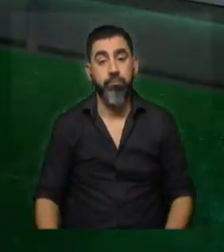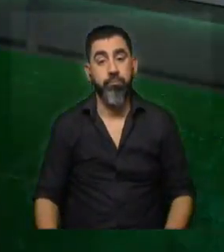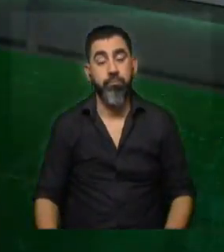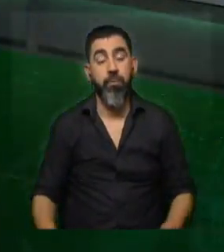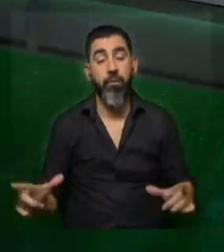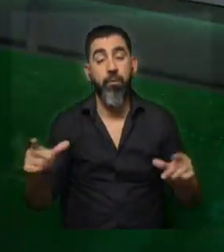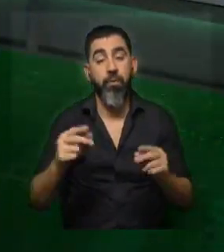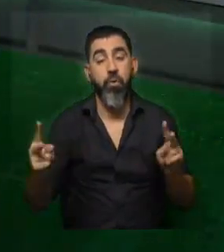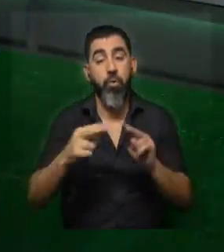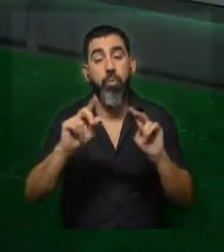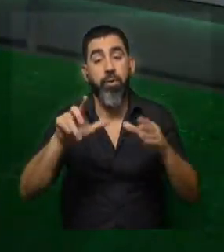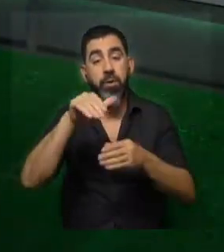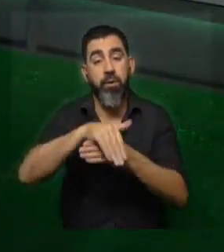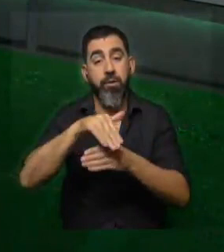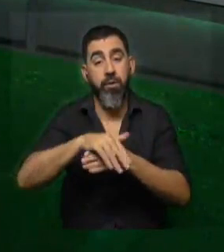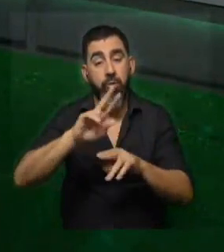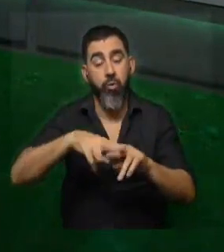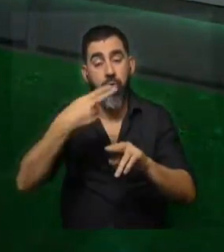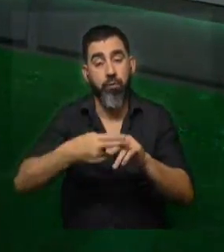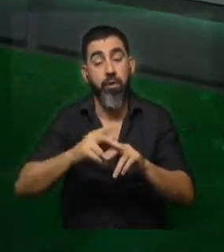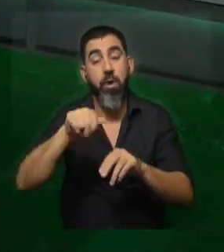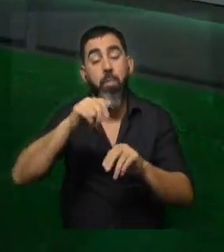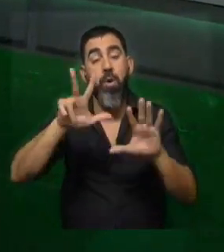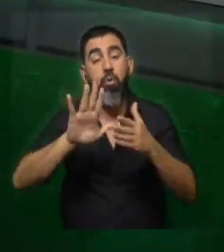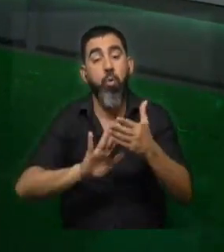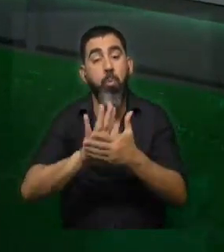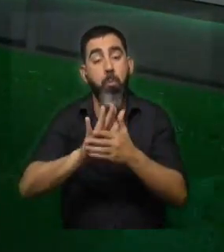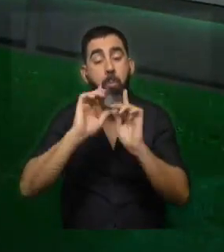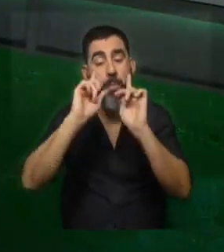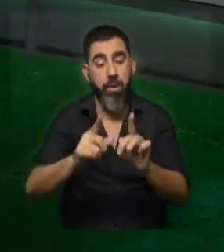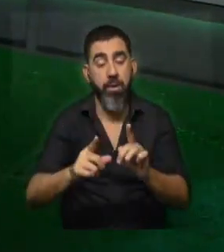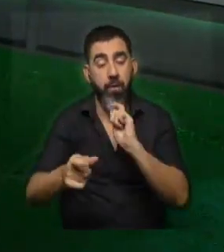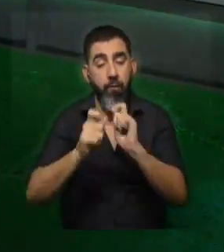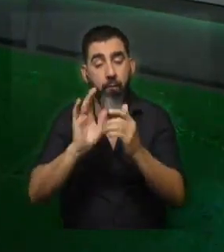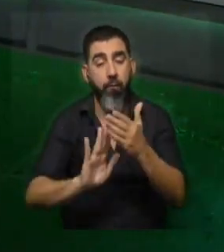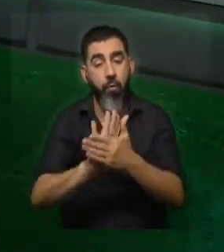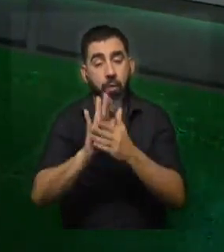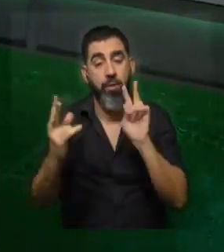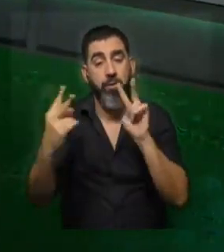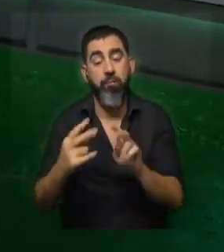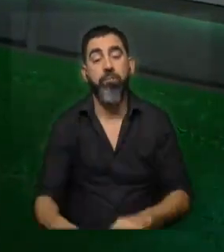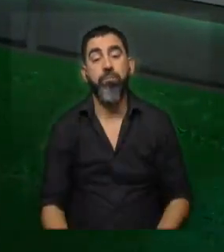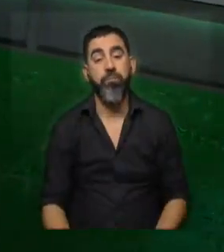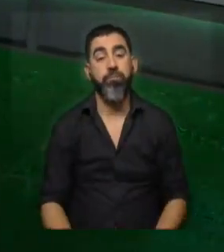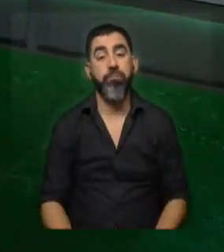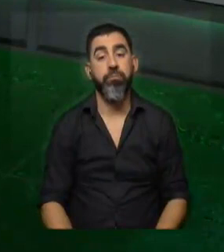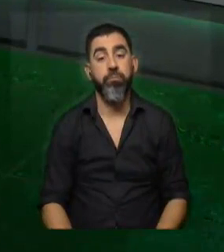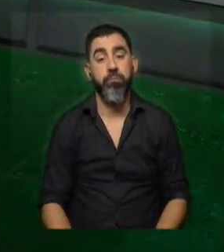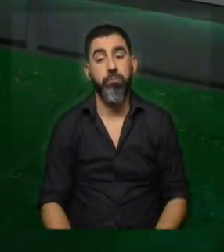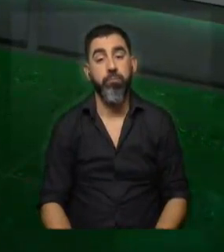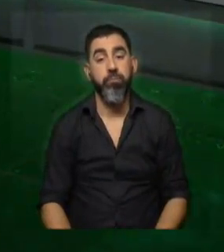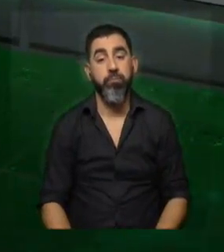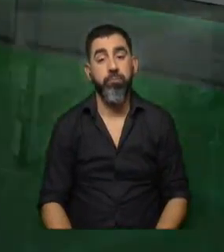no vamos volvemos a las 19 horas en nuestra edición central y mañana a las ocho de la mañana la primera edición de MB de noticias que pasen muy bien Hasta